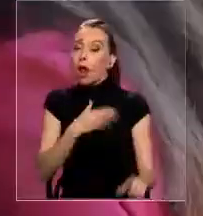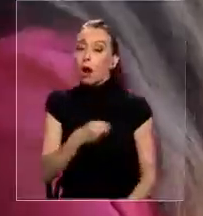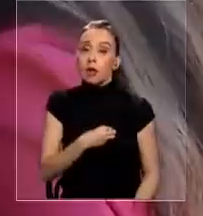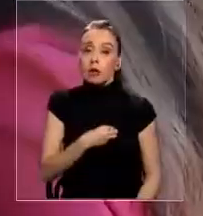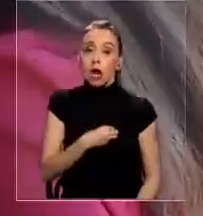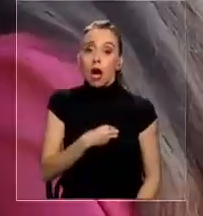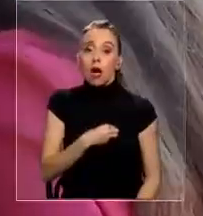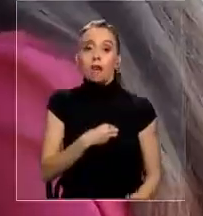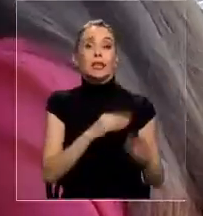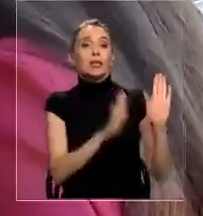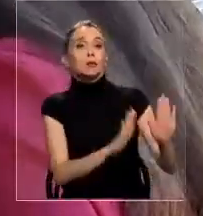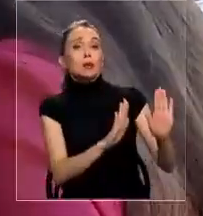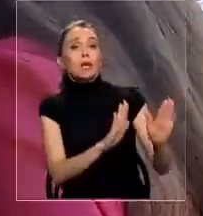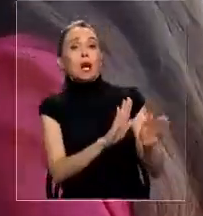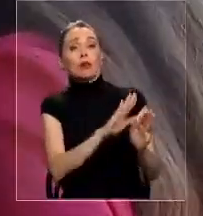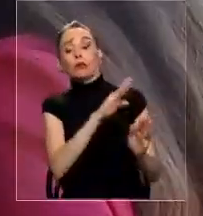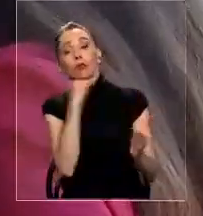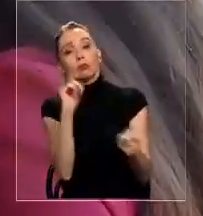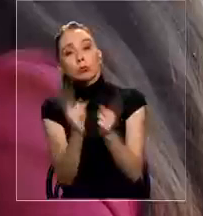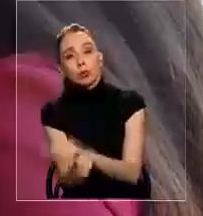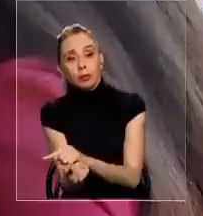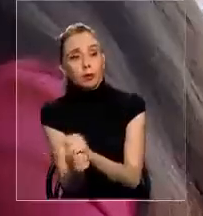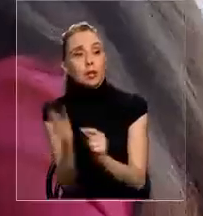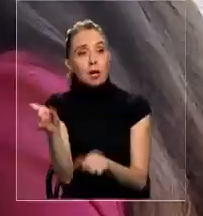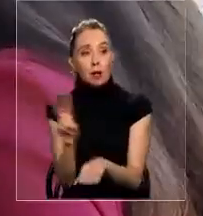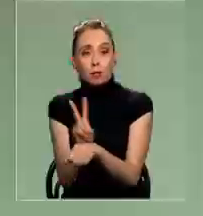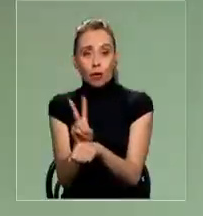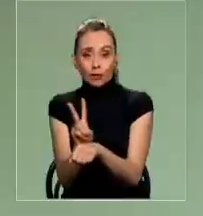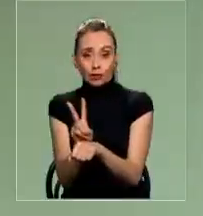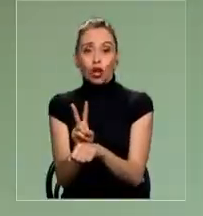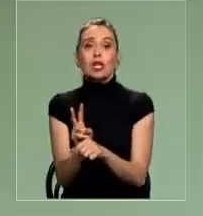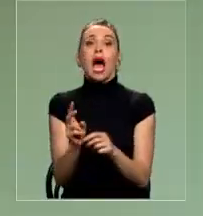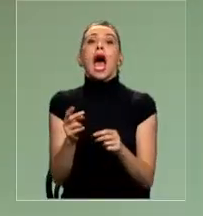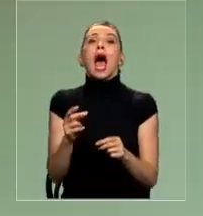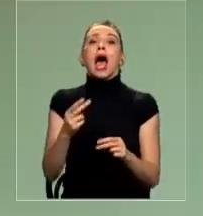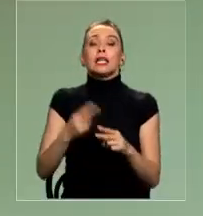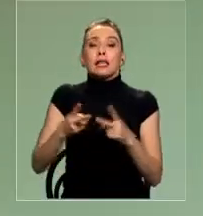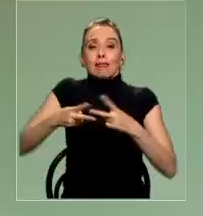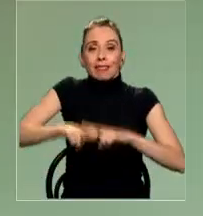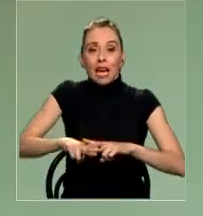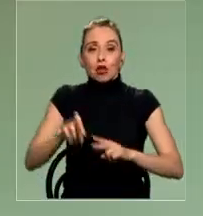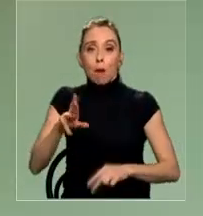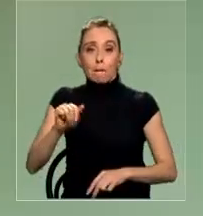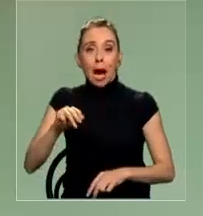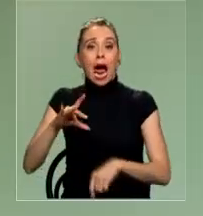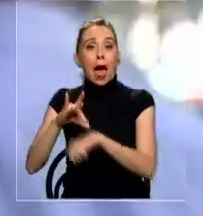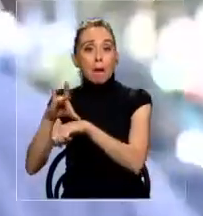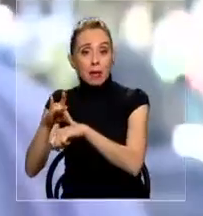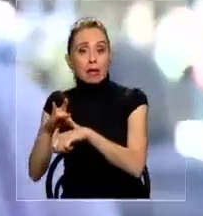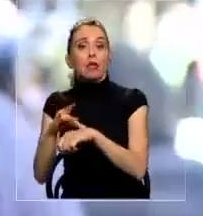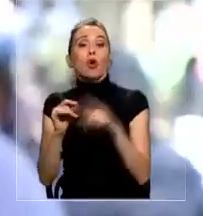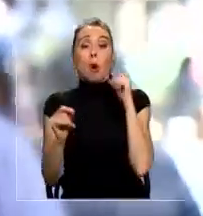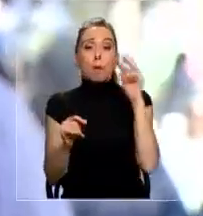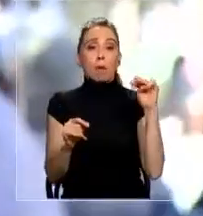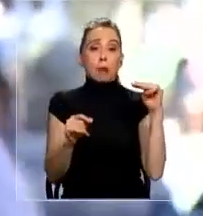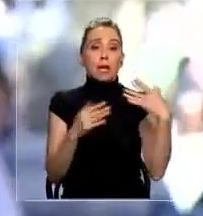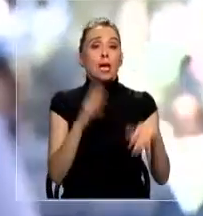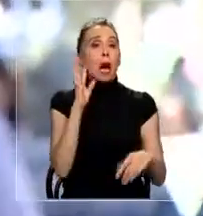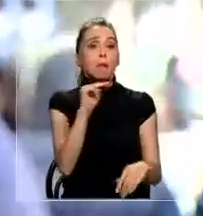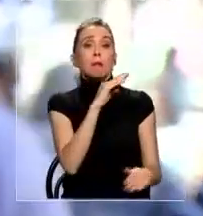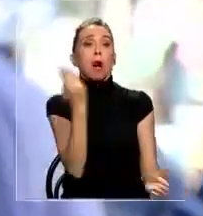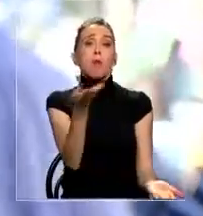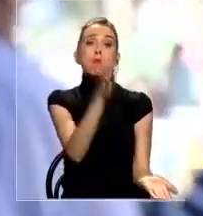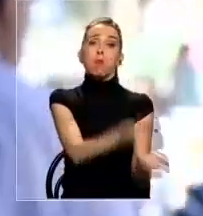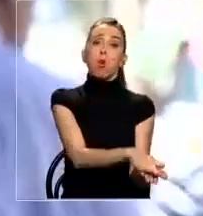quedan en el camino. Esta profesora y técnico paramédico lo vivió con su madre. Mi mamá se murió y